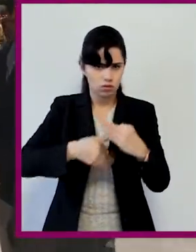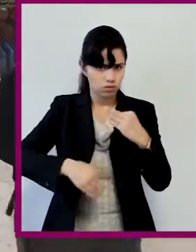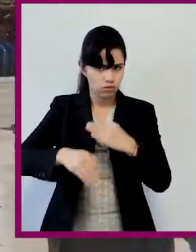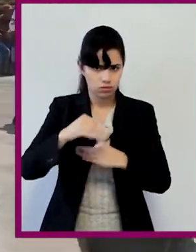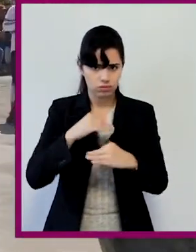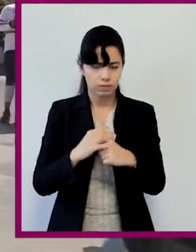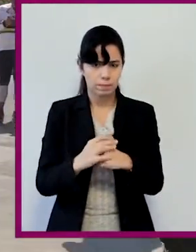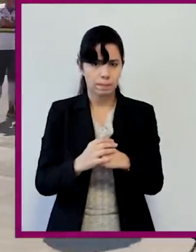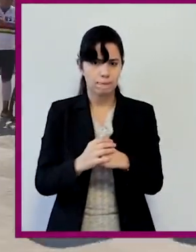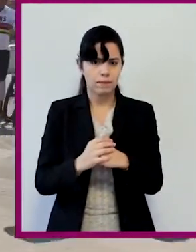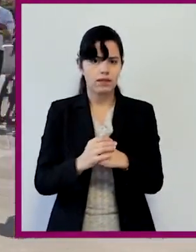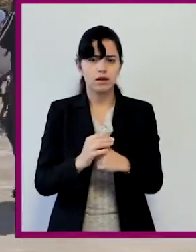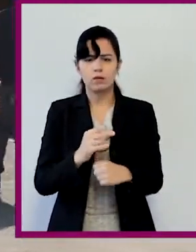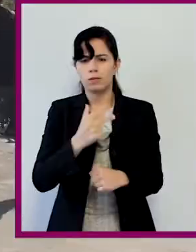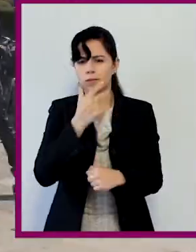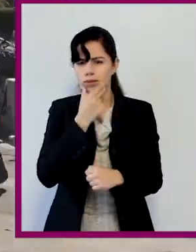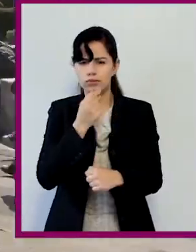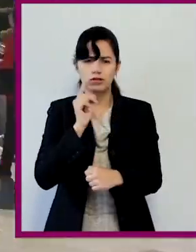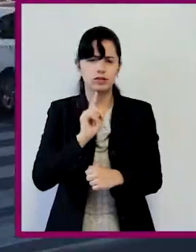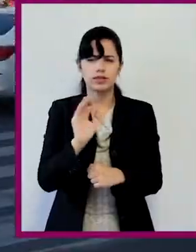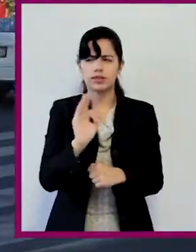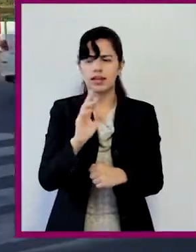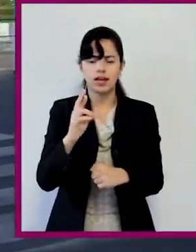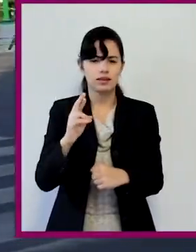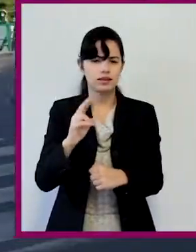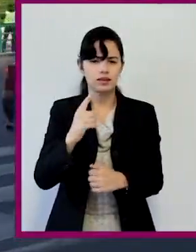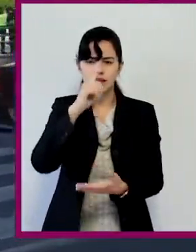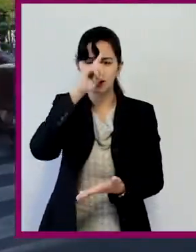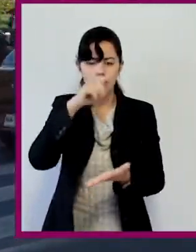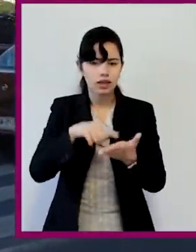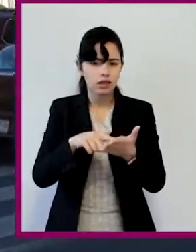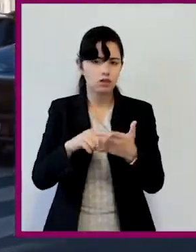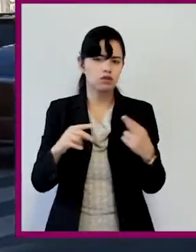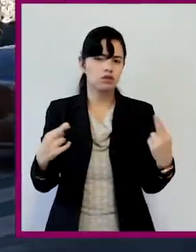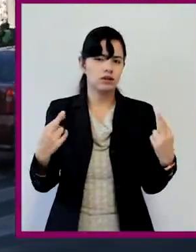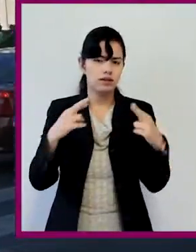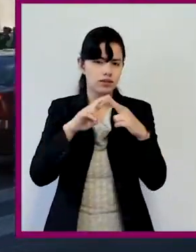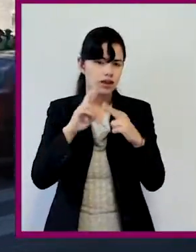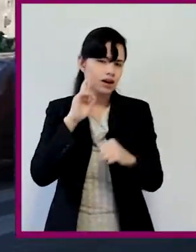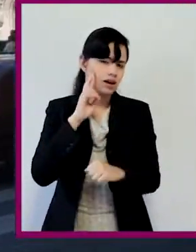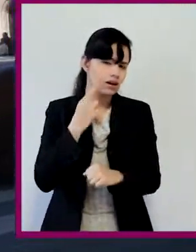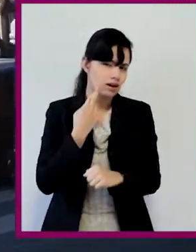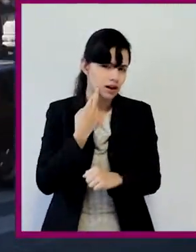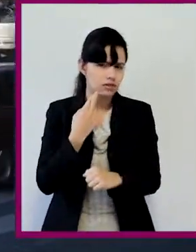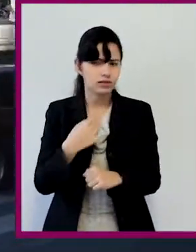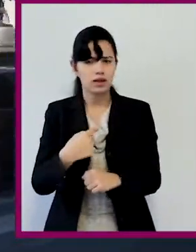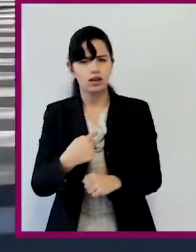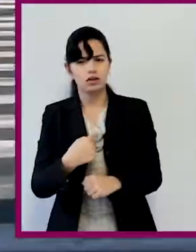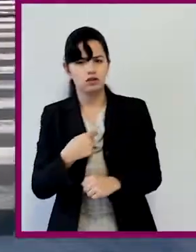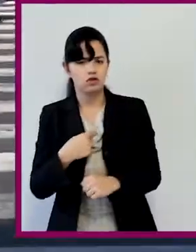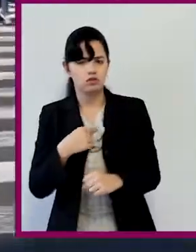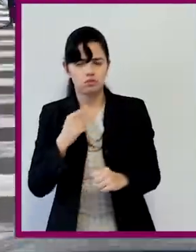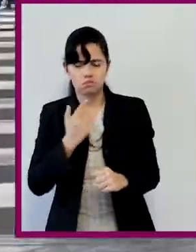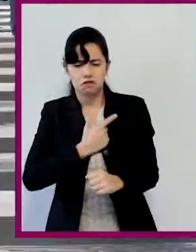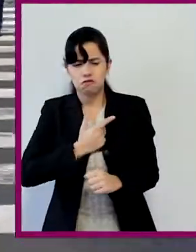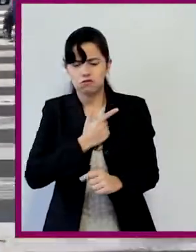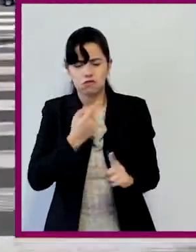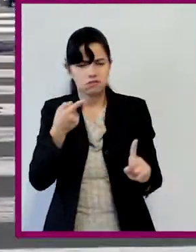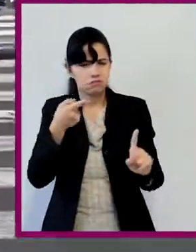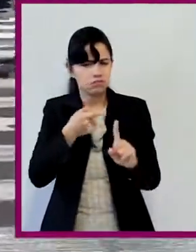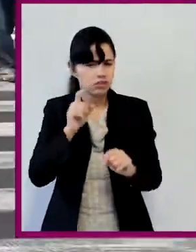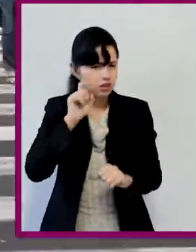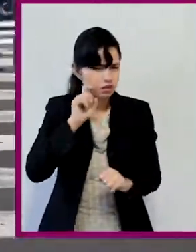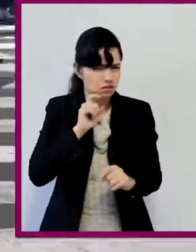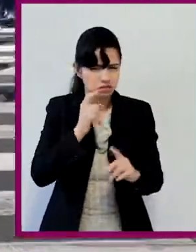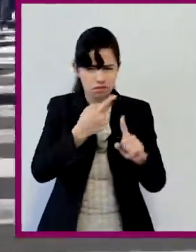independientemente del credo, color de piel, preferencia sexual o lo que sea, nos va a garantizar la diferencia, es decir,